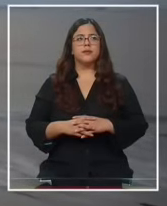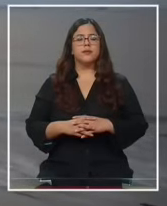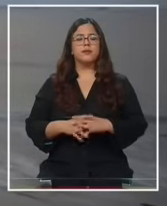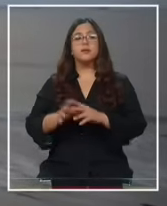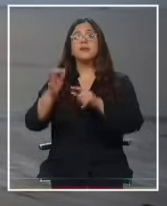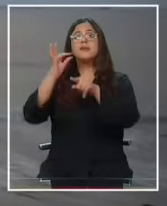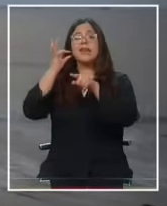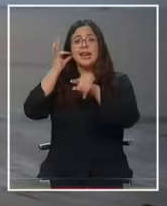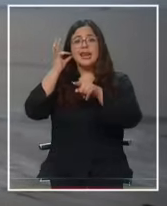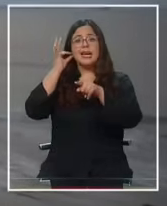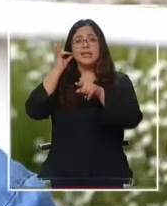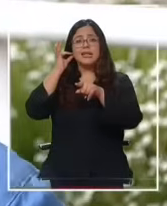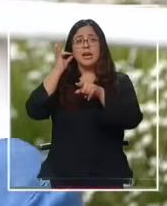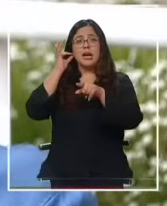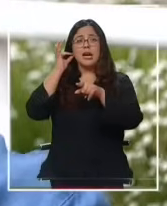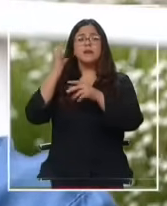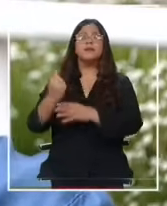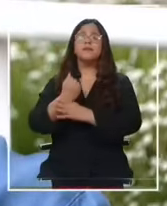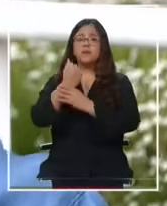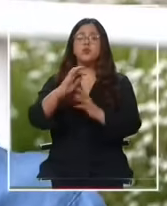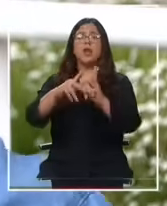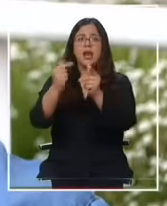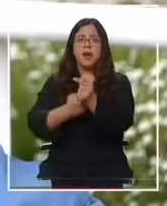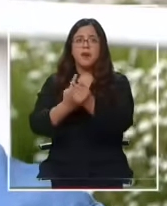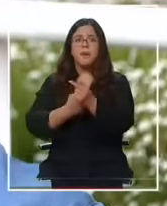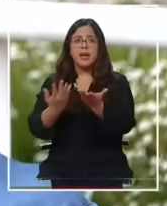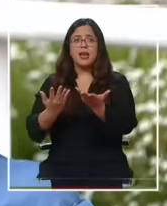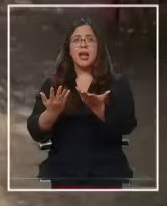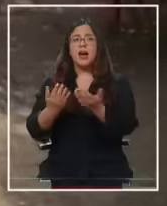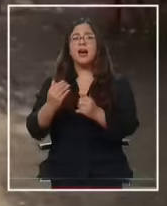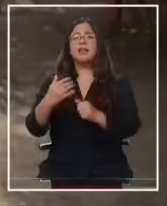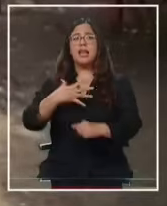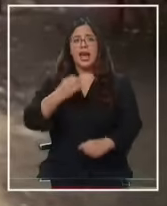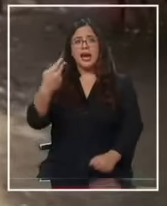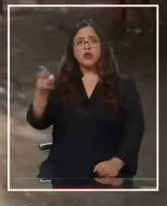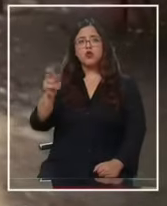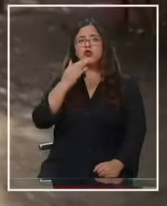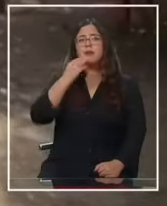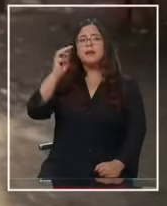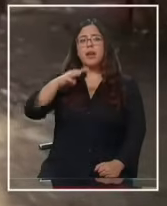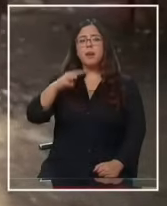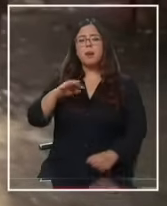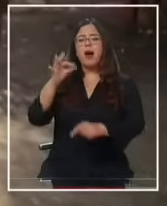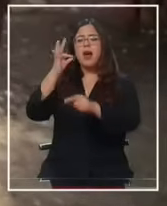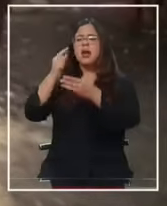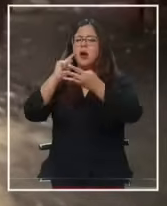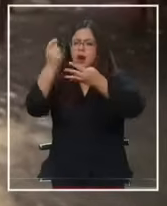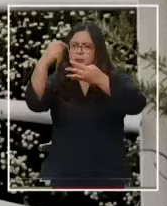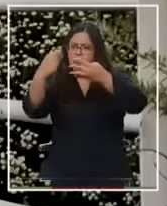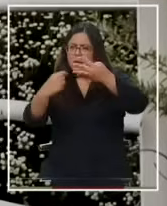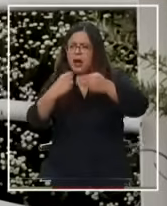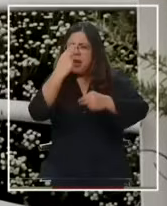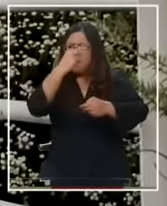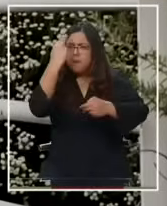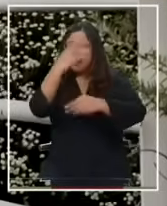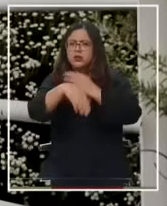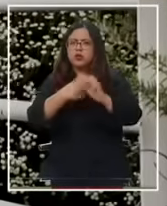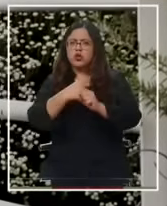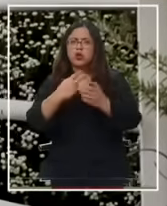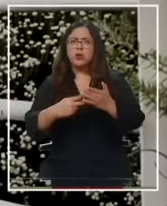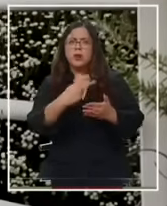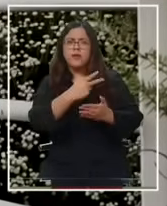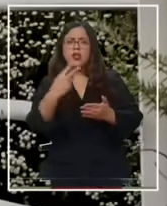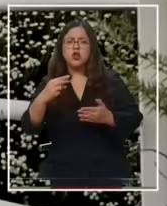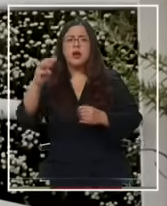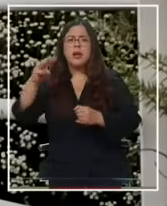Ella era como el sustento de su familia, de las niñas y de su mamá. Ella la diagnostican en marzo del 2022